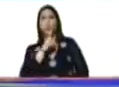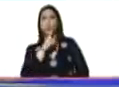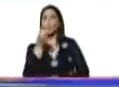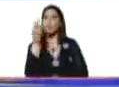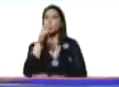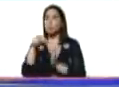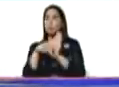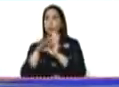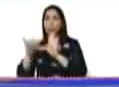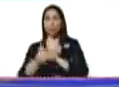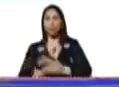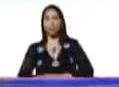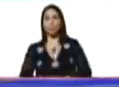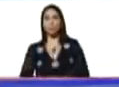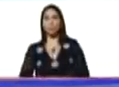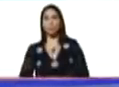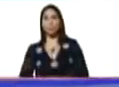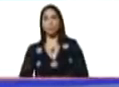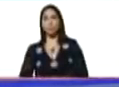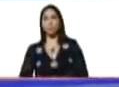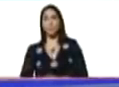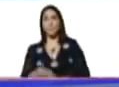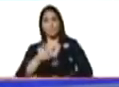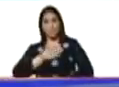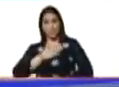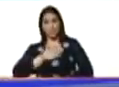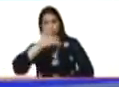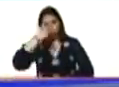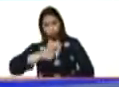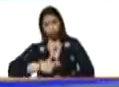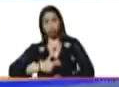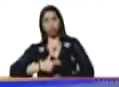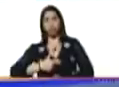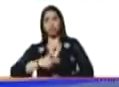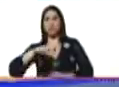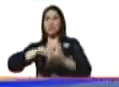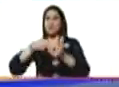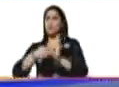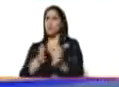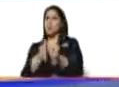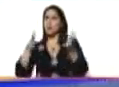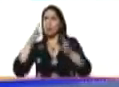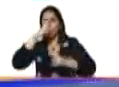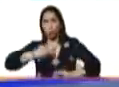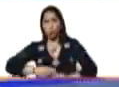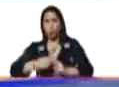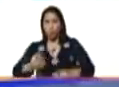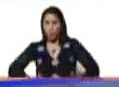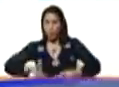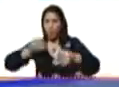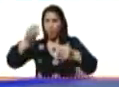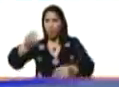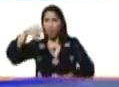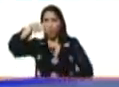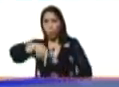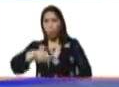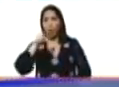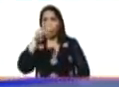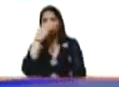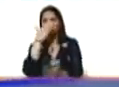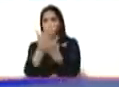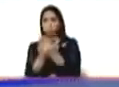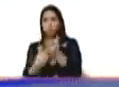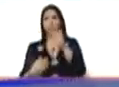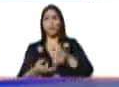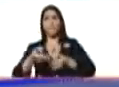Asamblea Nacional Constituyente, para mí en lo personal constituye un gran honor entregarle hoy aprobada esa ley para